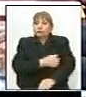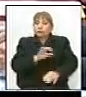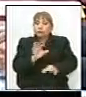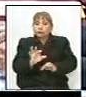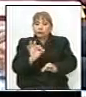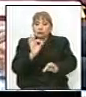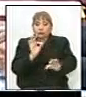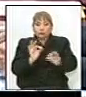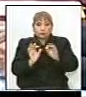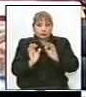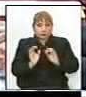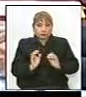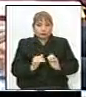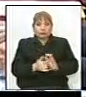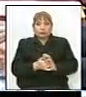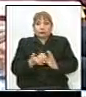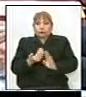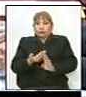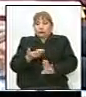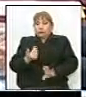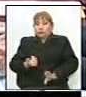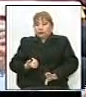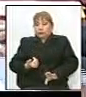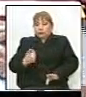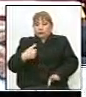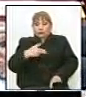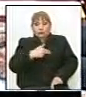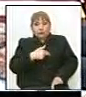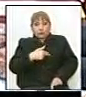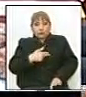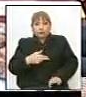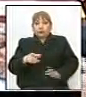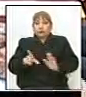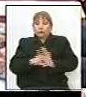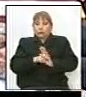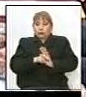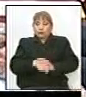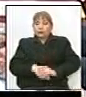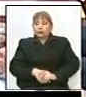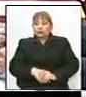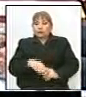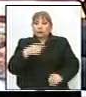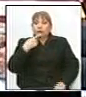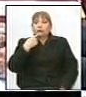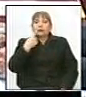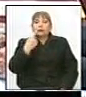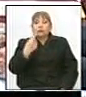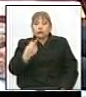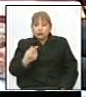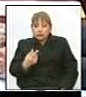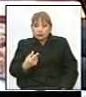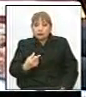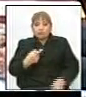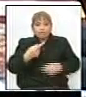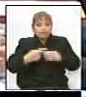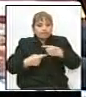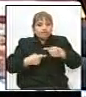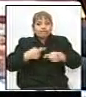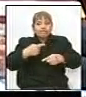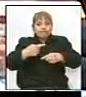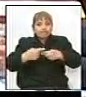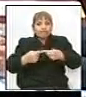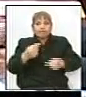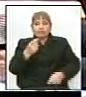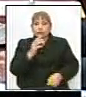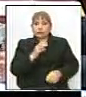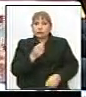reelegidas hasta antes de que nosotros aprobemos la ley, digamos que han venido consecutivamente siendo autoridades,